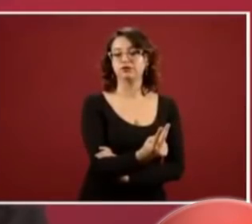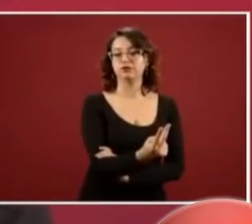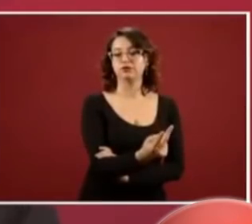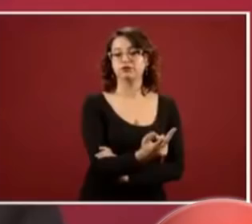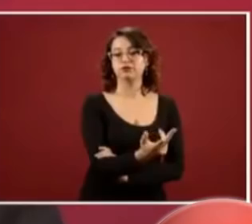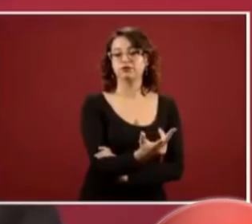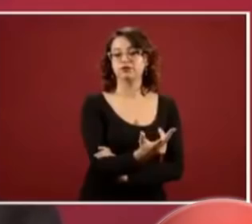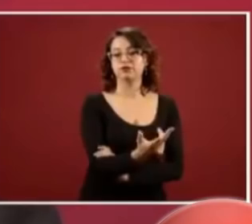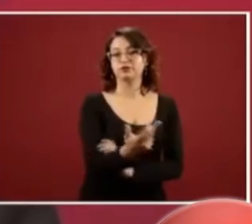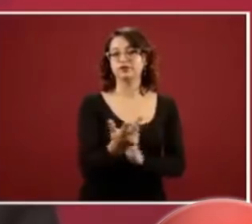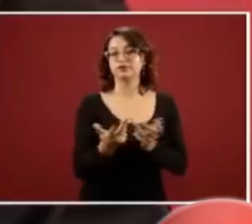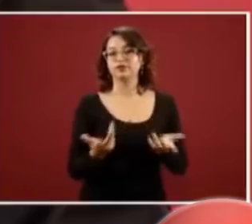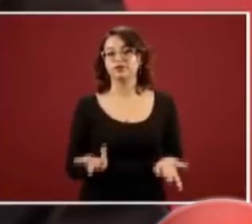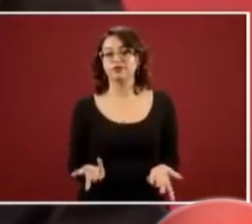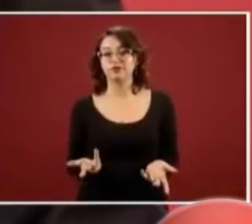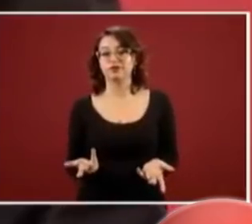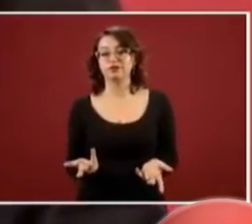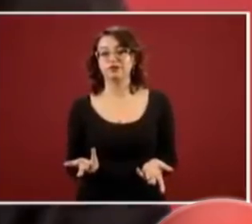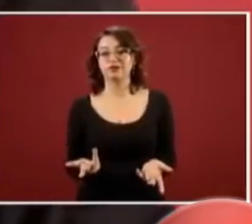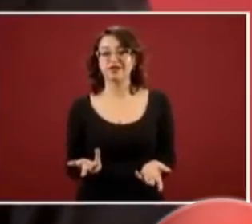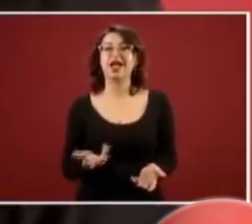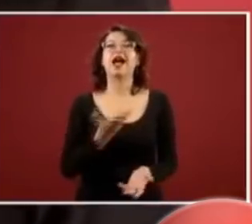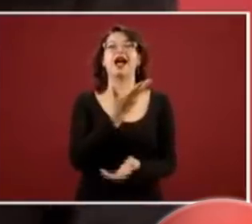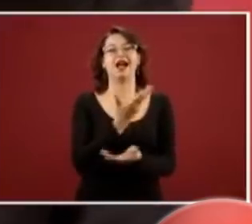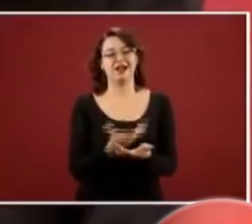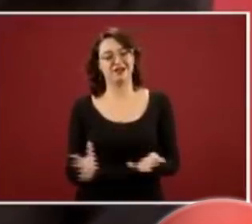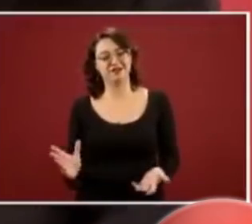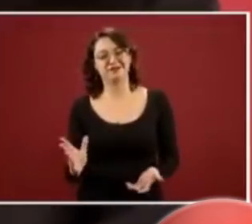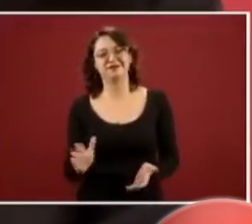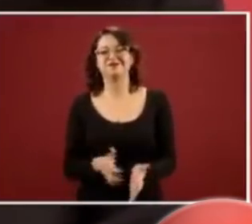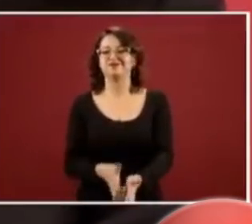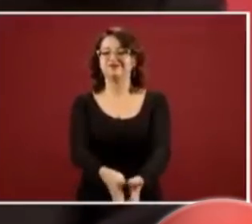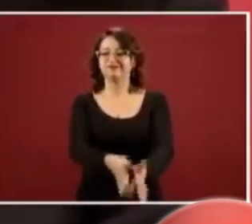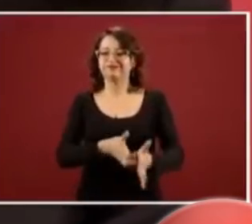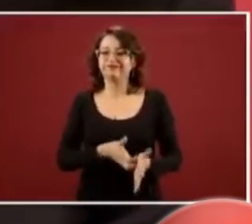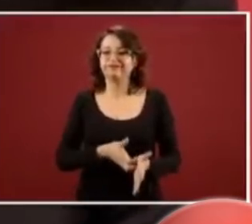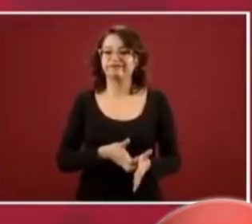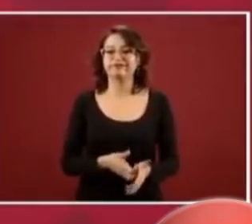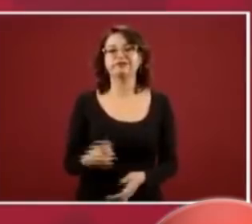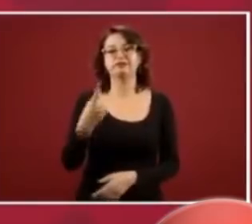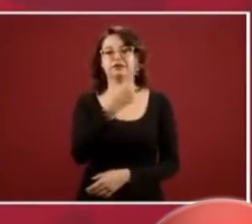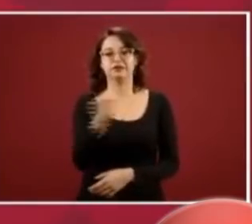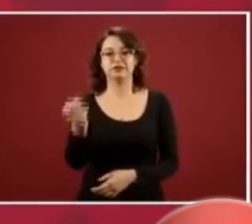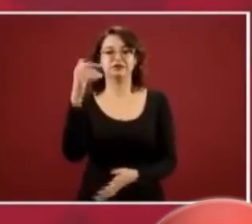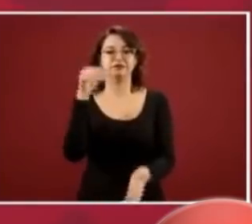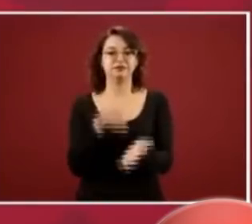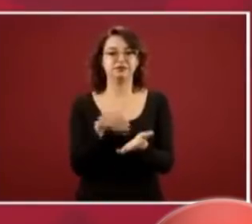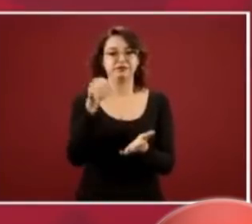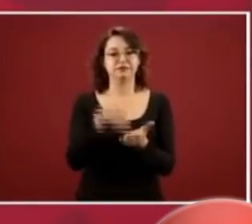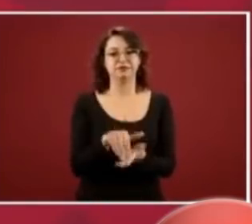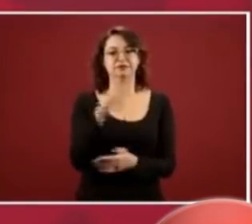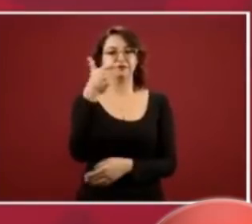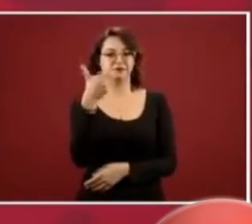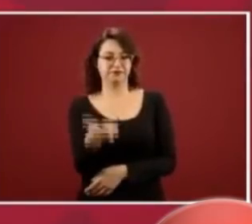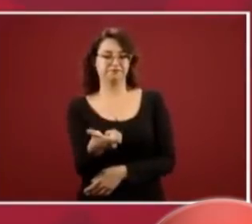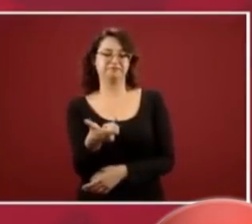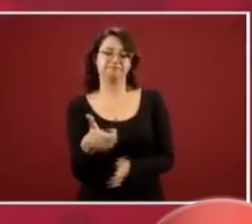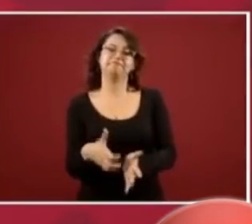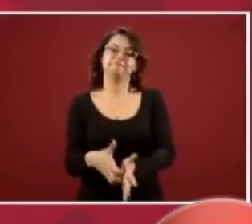Y nos sobra decir que nos vamos a ahorrar más de 100 mil millones de